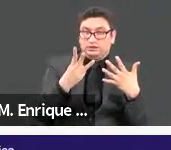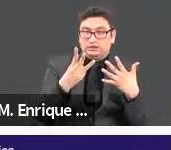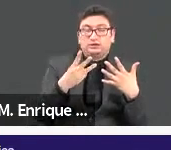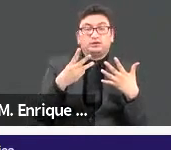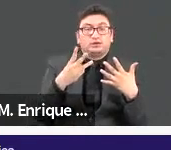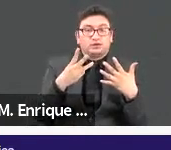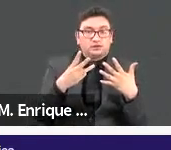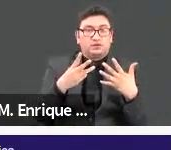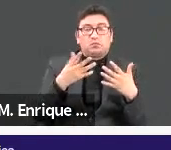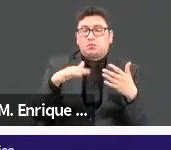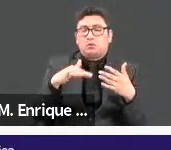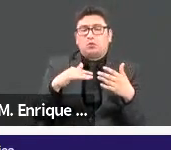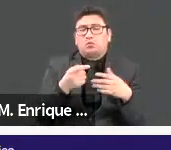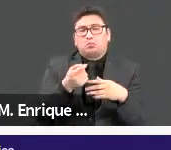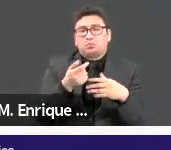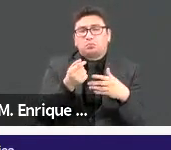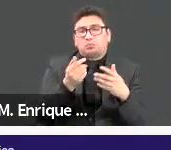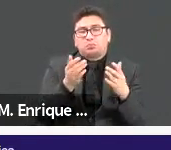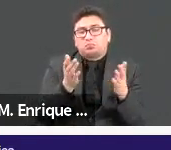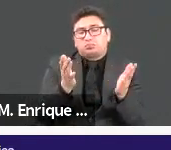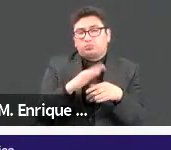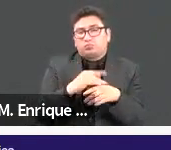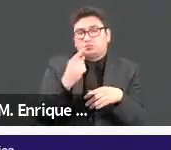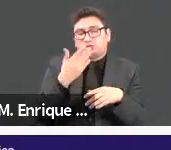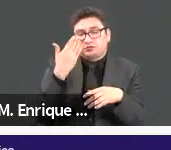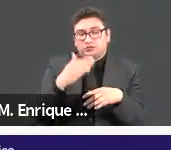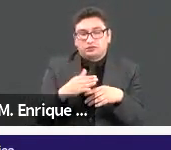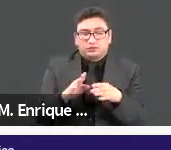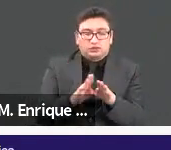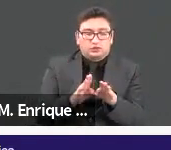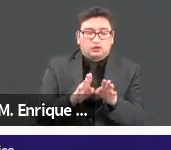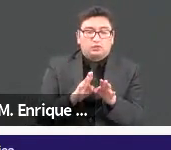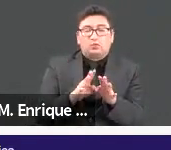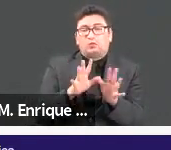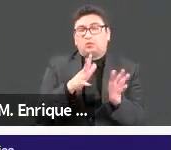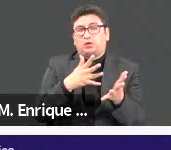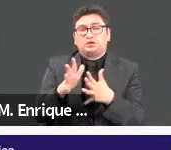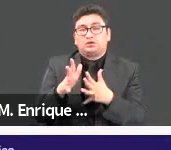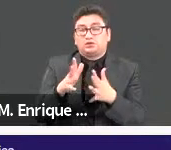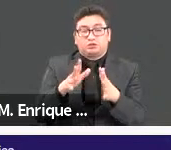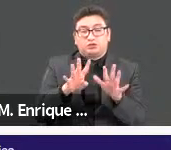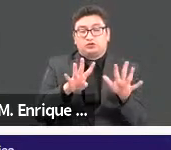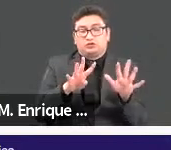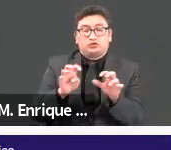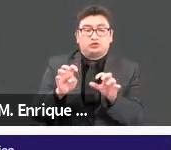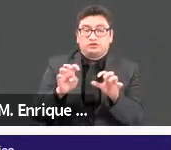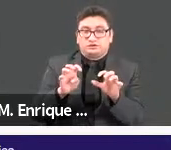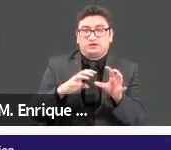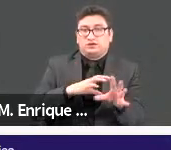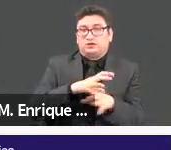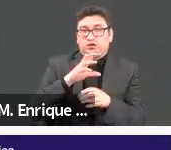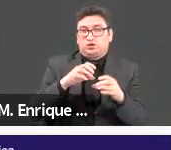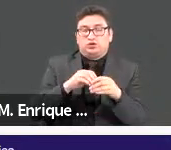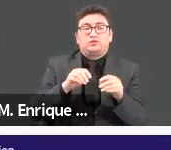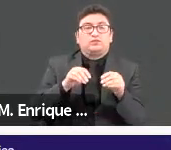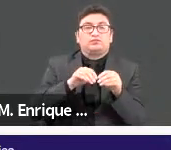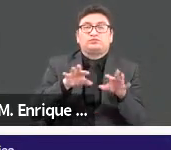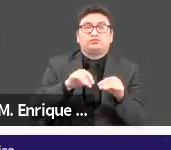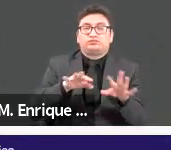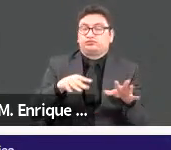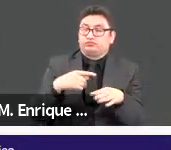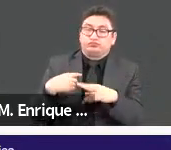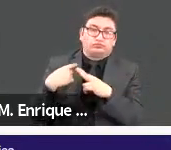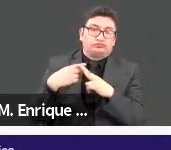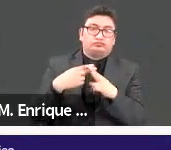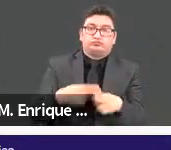aquí son pequeños, porque partimos de poco más de 900 tesis, que son todas las publicadas en lo que va del año,